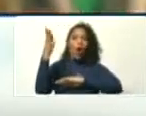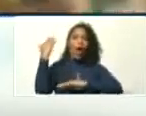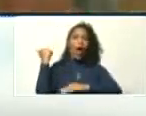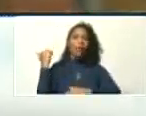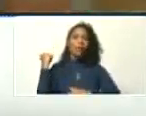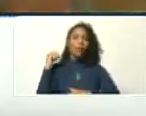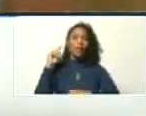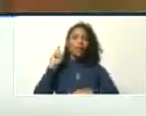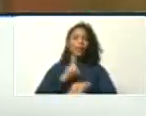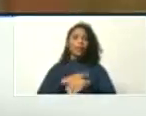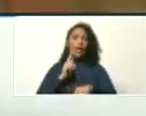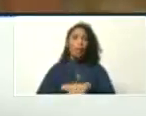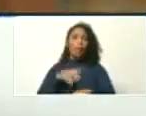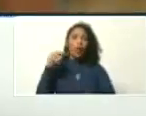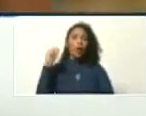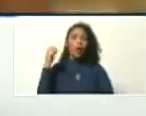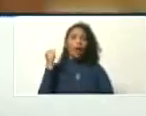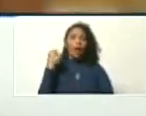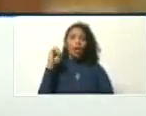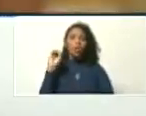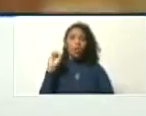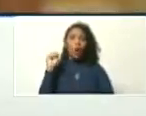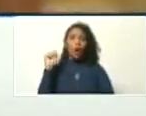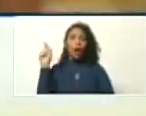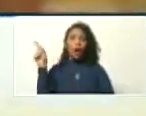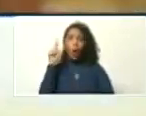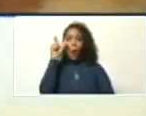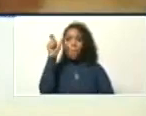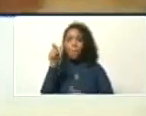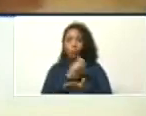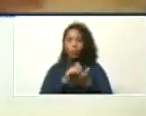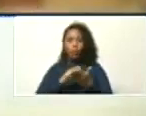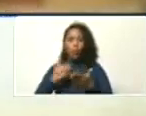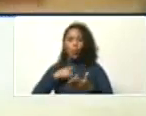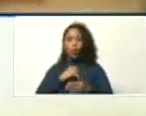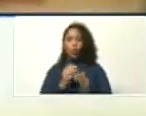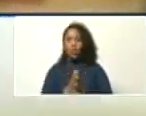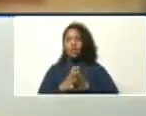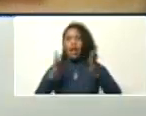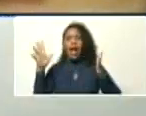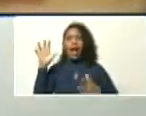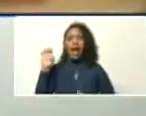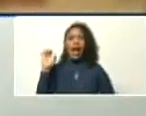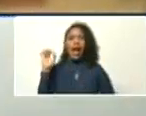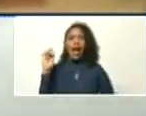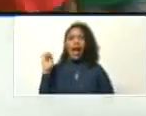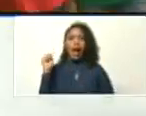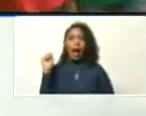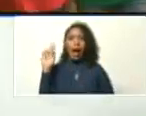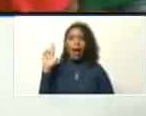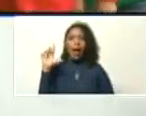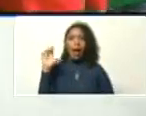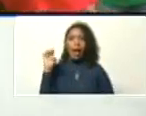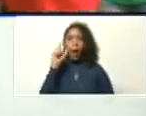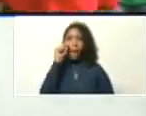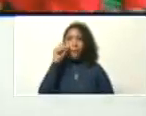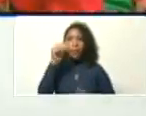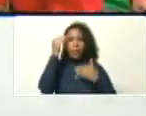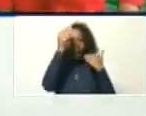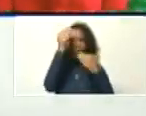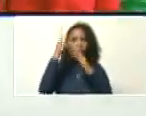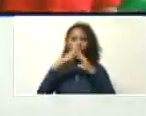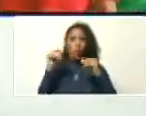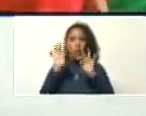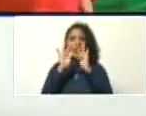tiempo, como poeta, escritor, dramaturgo, nuestro gran Earle Herrera. Mis saludos a todos